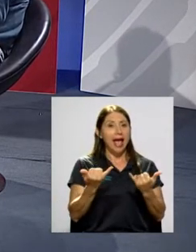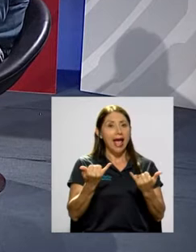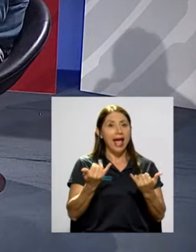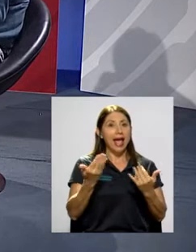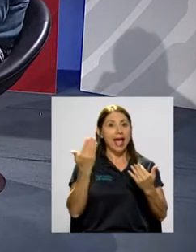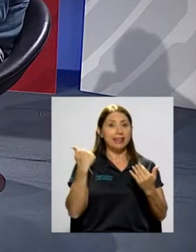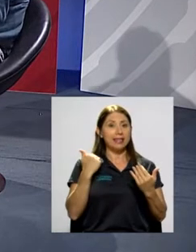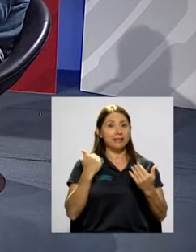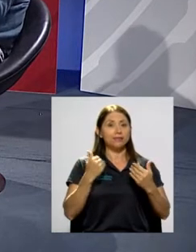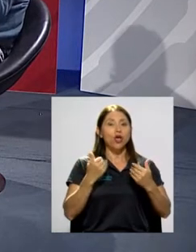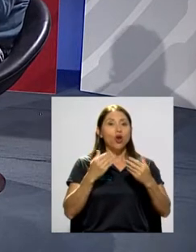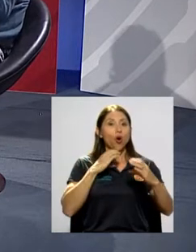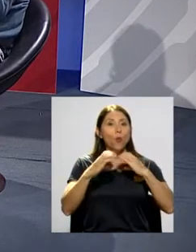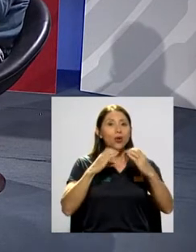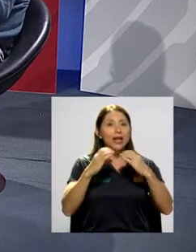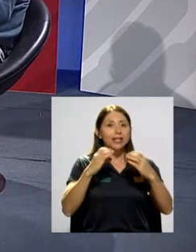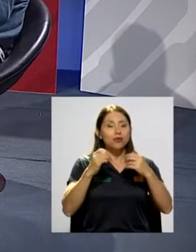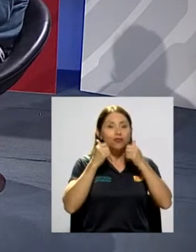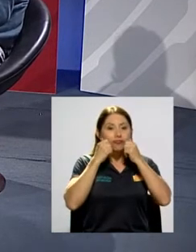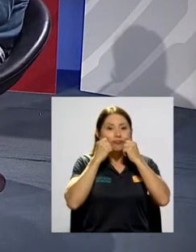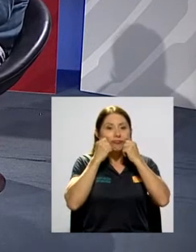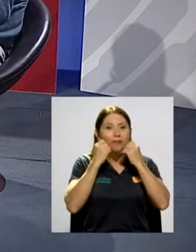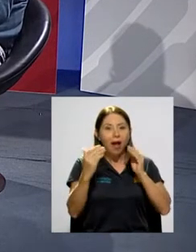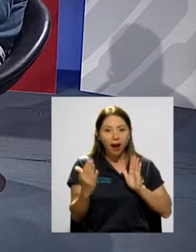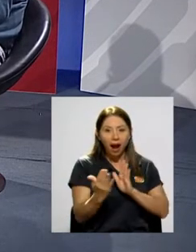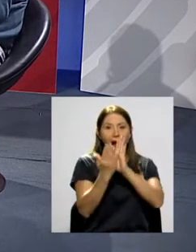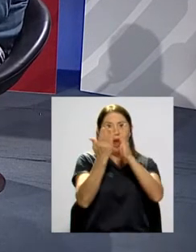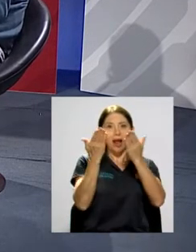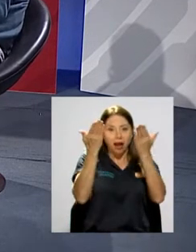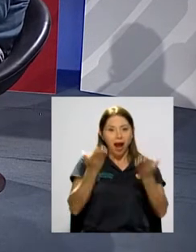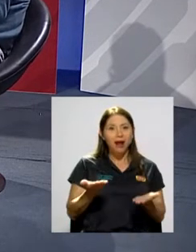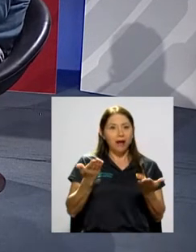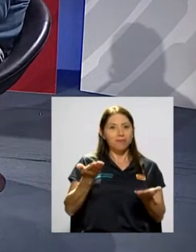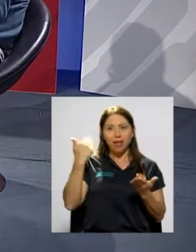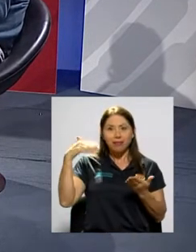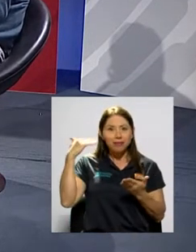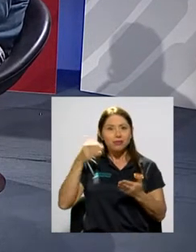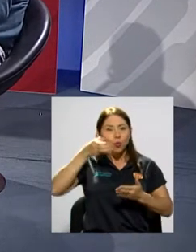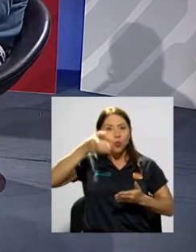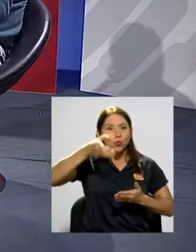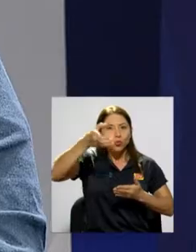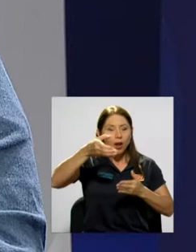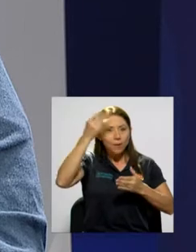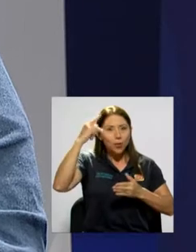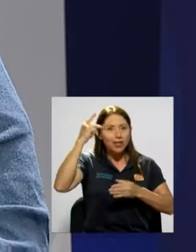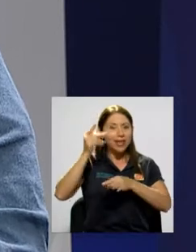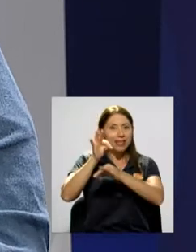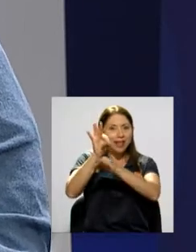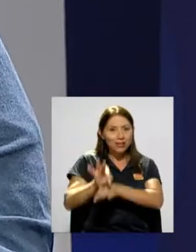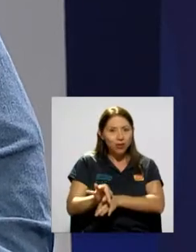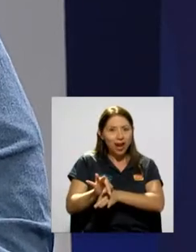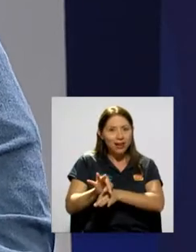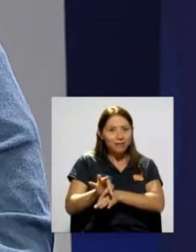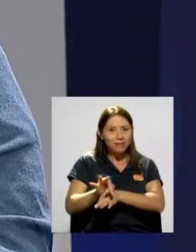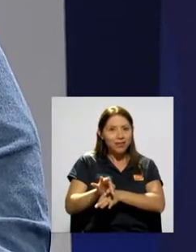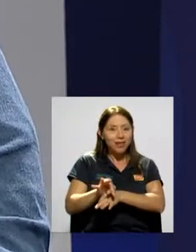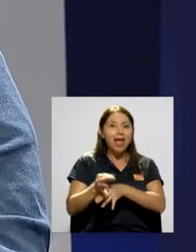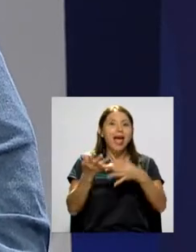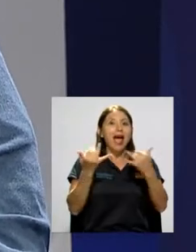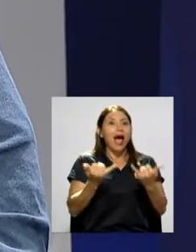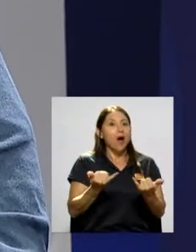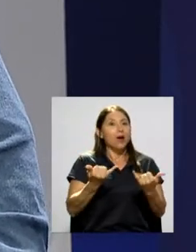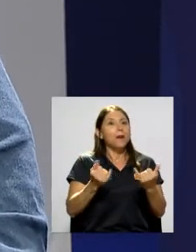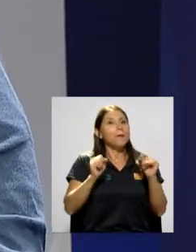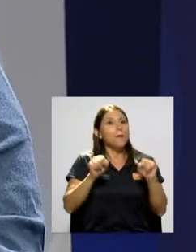comunicación cara a cara, ¿verdad?, que se venía manifestando en la cultura política tradicional, como aquella posibilidad de